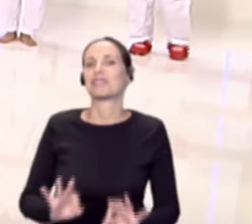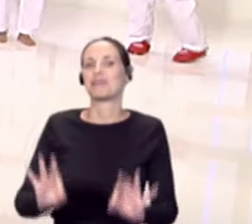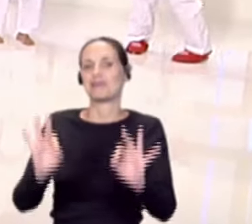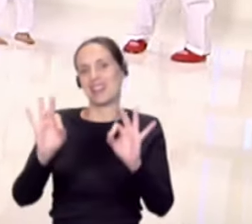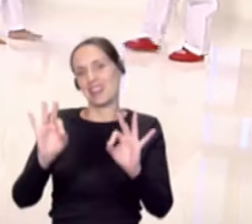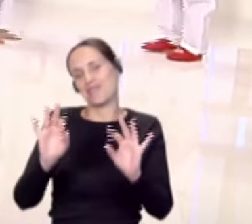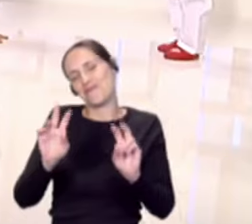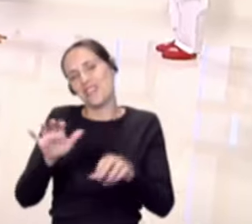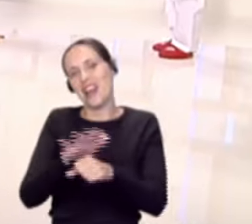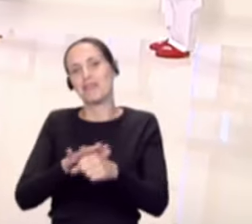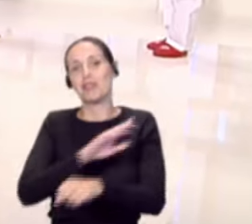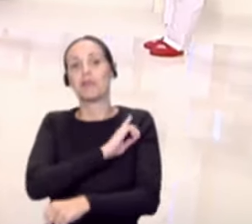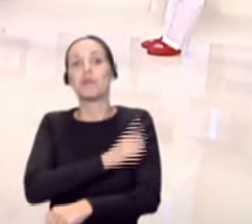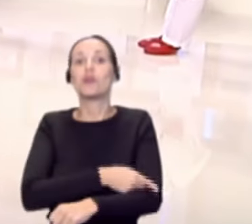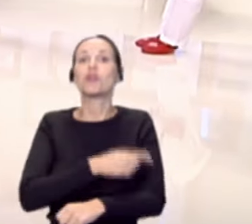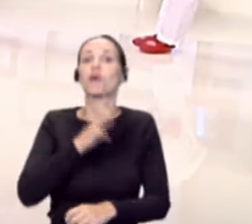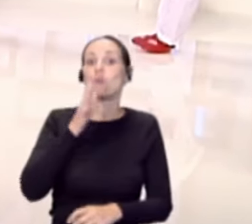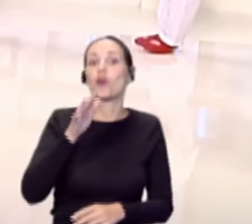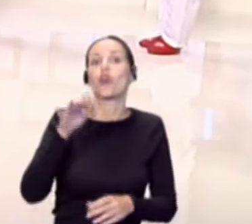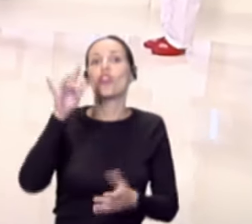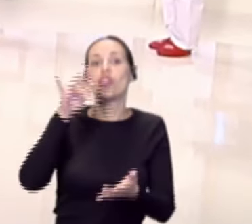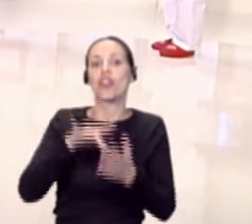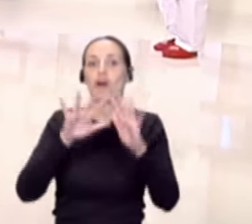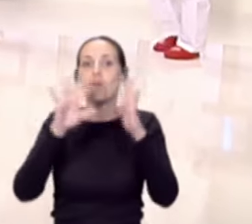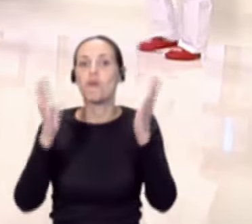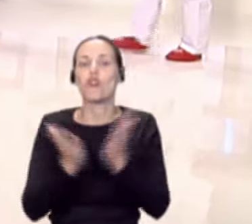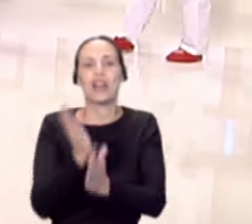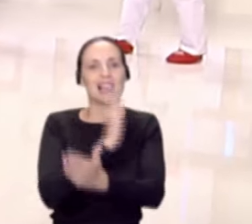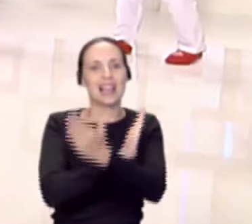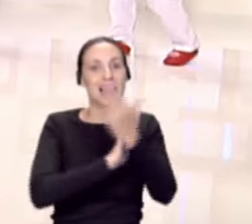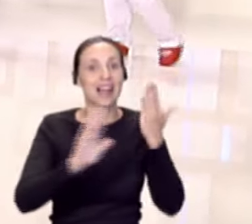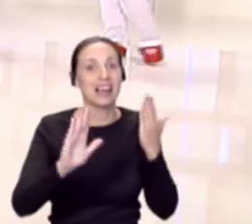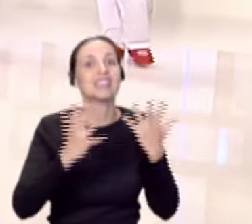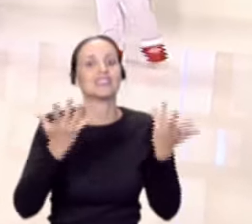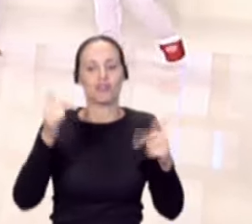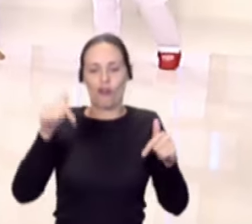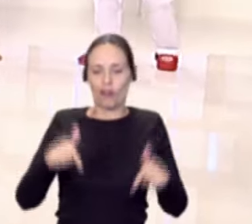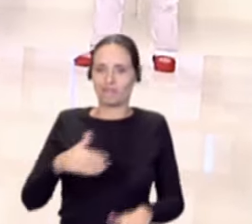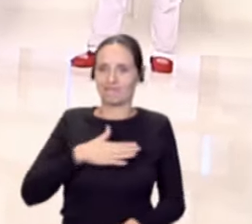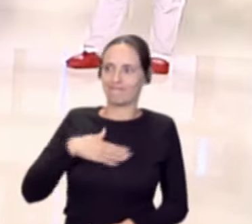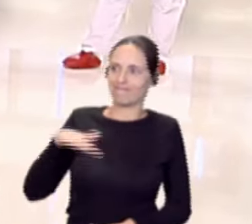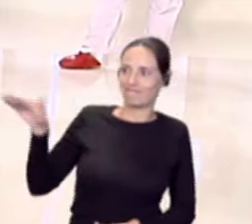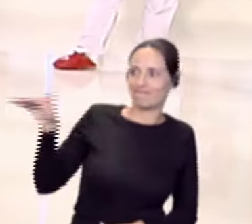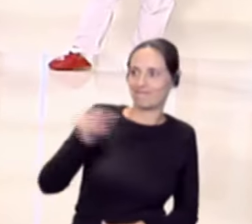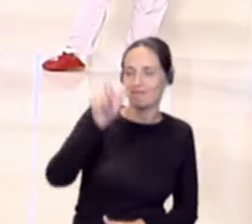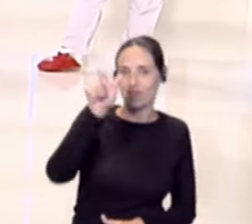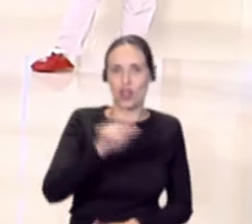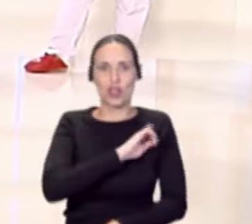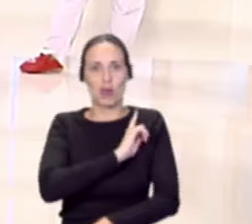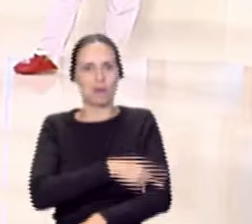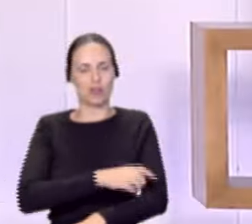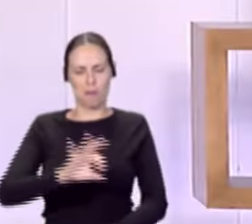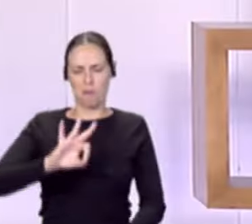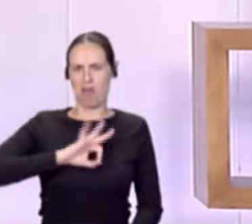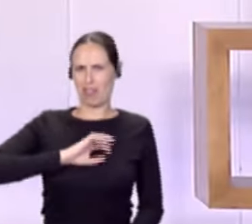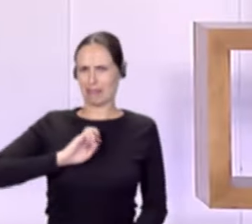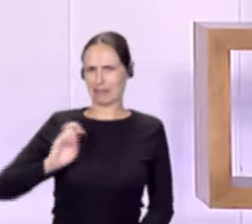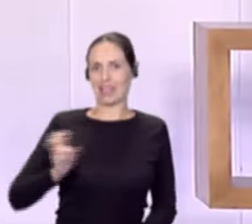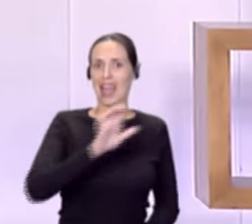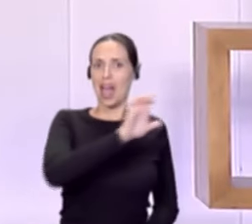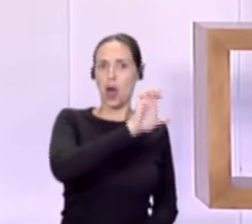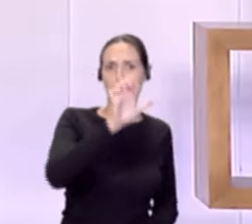porque es el Día Mundial del Karate y hoy en Buenos Días Canarias hemos tenido traer pues a una deportista con numerosas medallas, tanto europeas